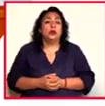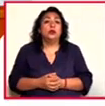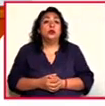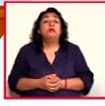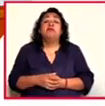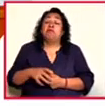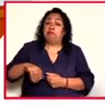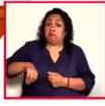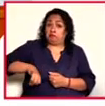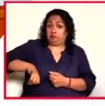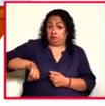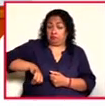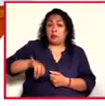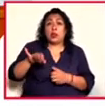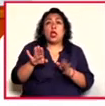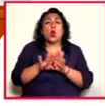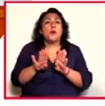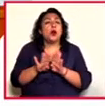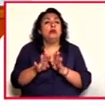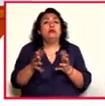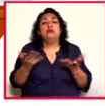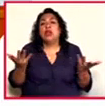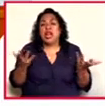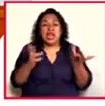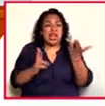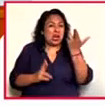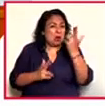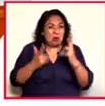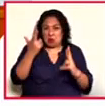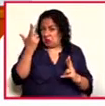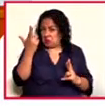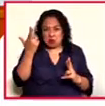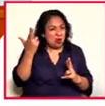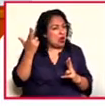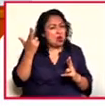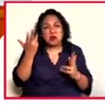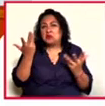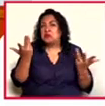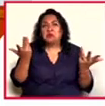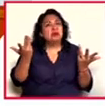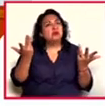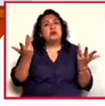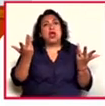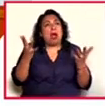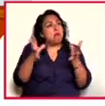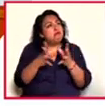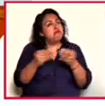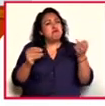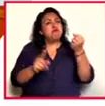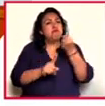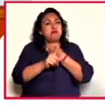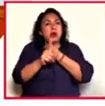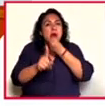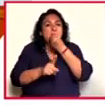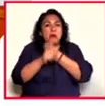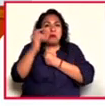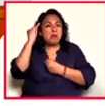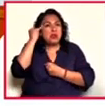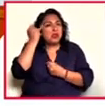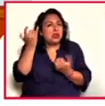interesante cómo ni siquiera la revolución acabó de resolver el tema de los